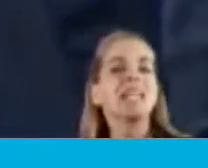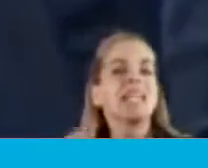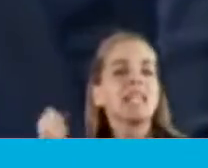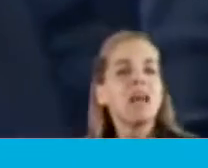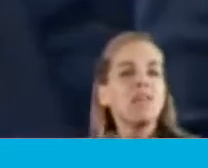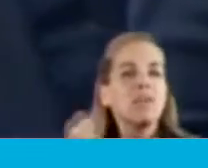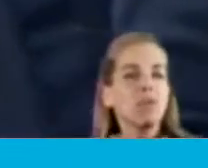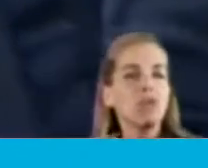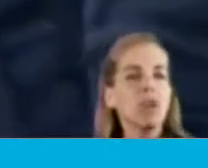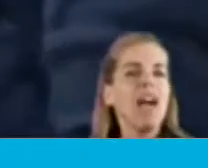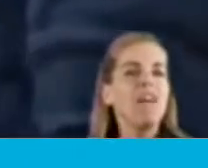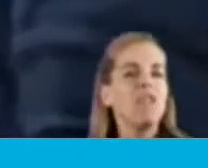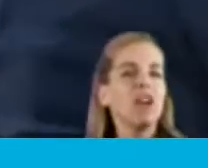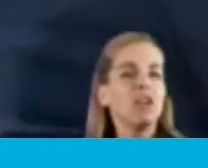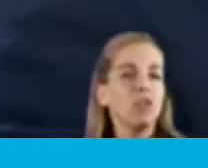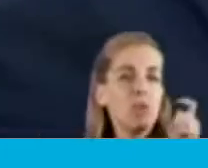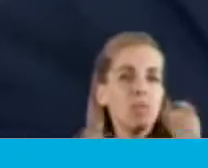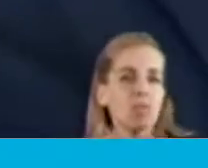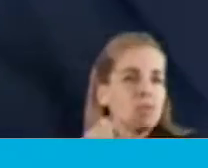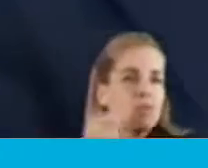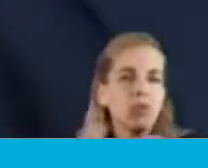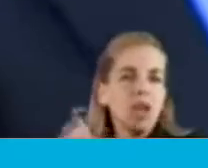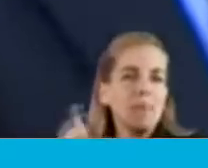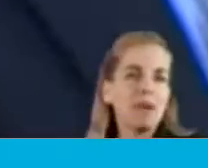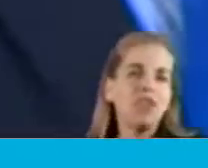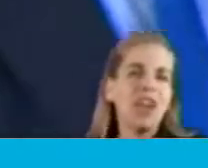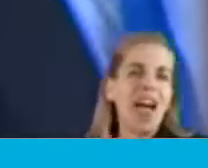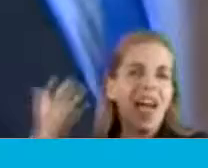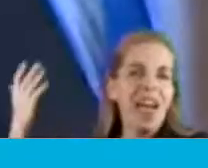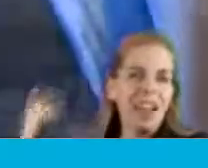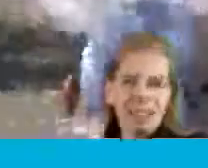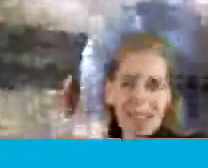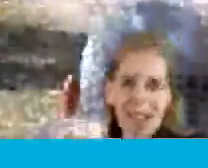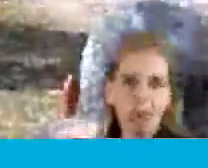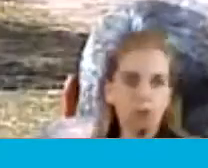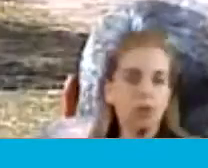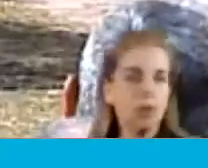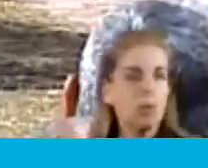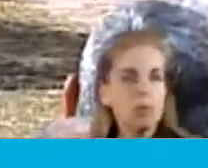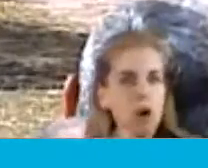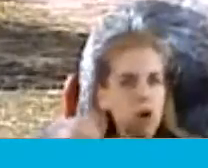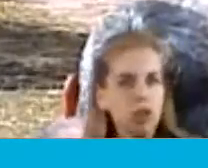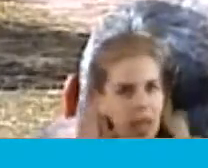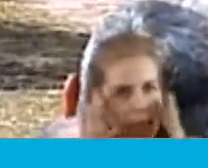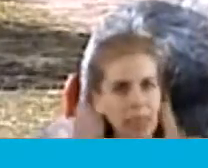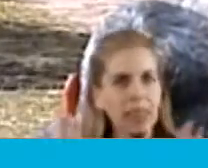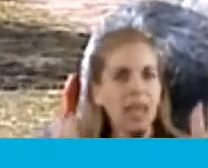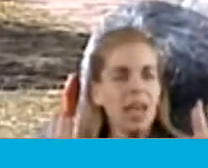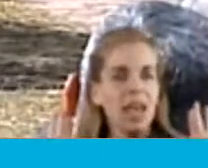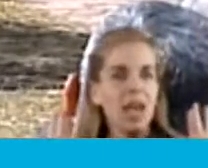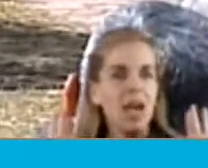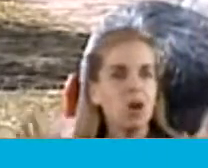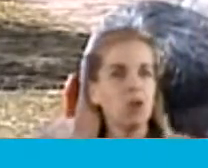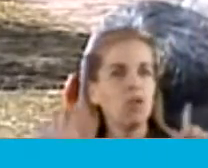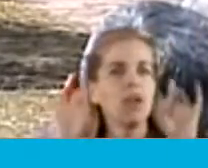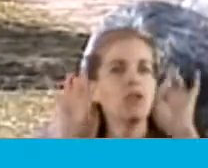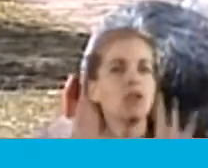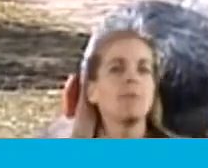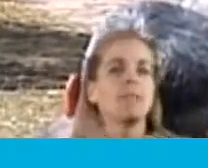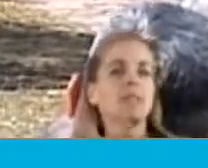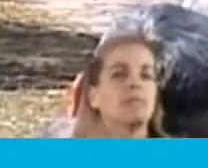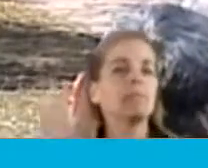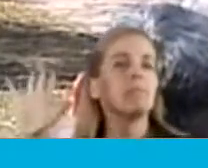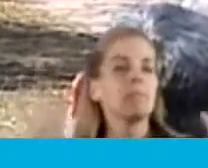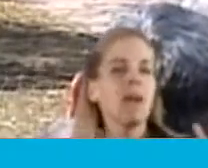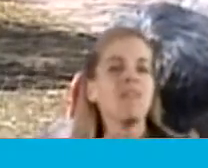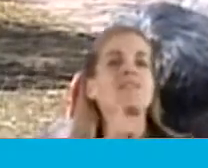Semejante lección que nos depara la historia no puede ser soslayada. No fue una emancipación gratuita.